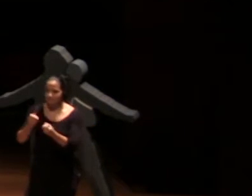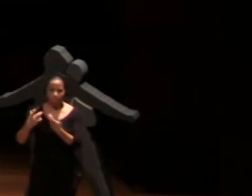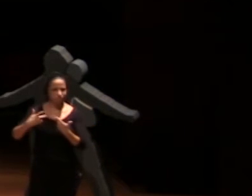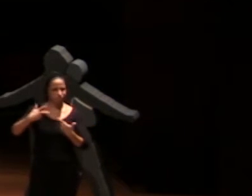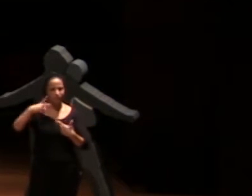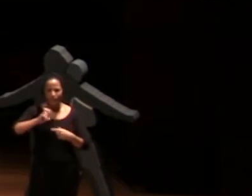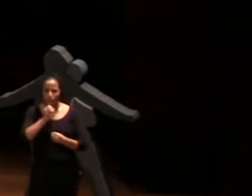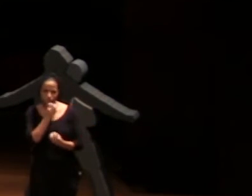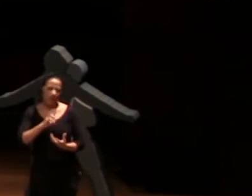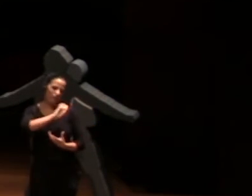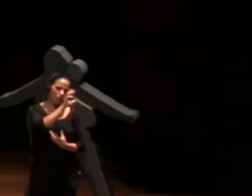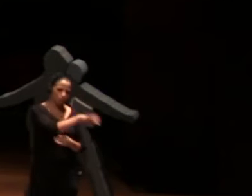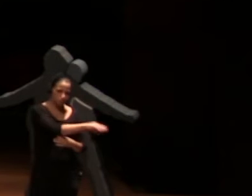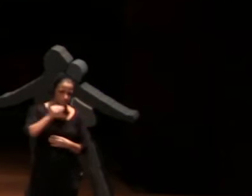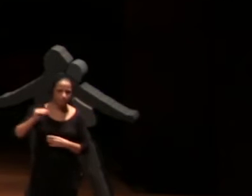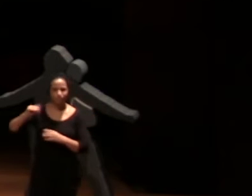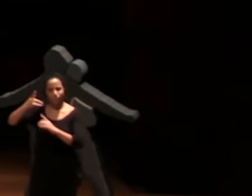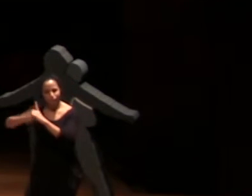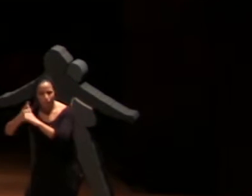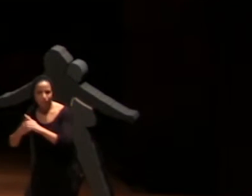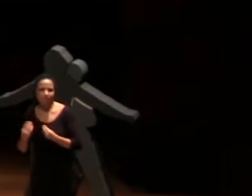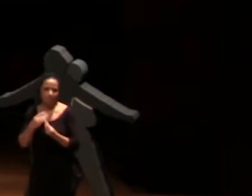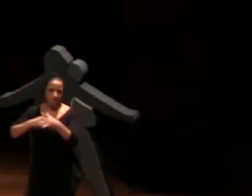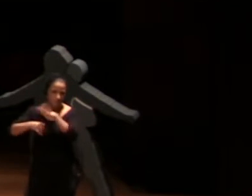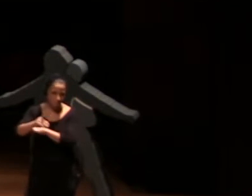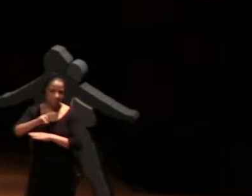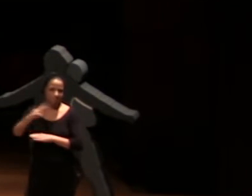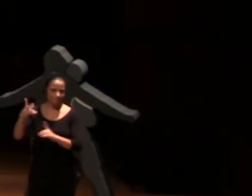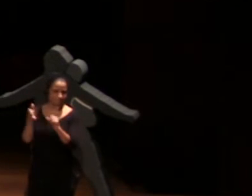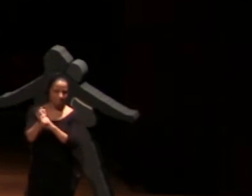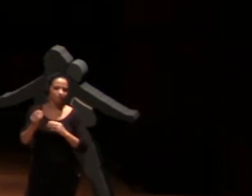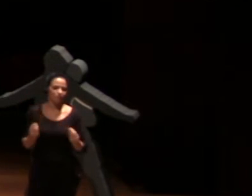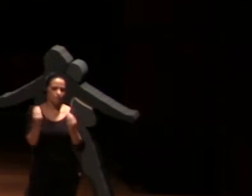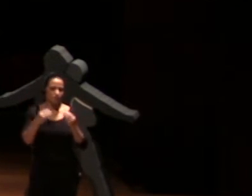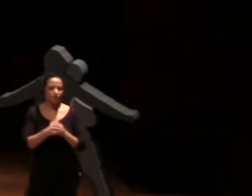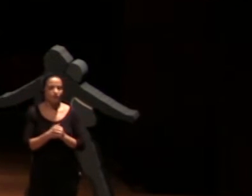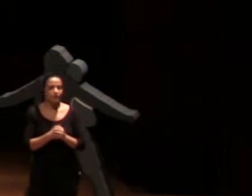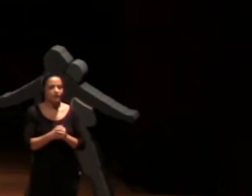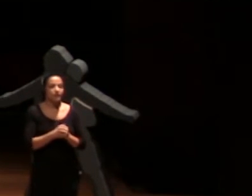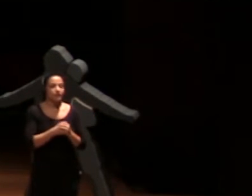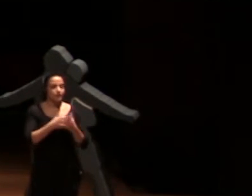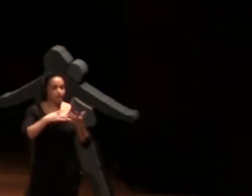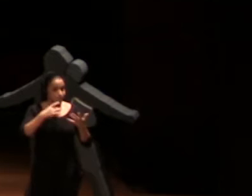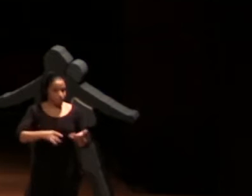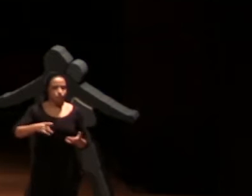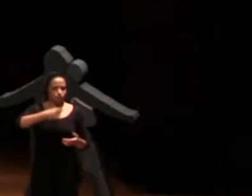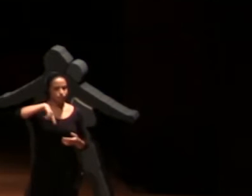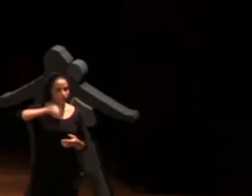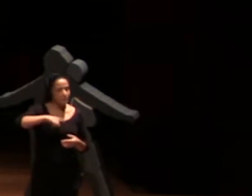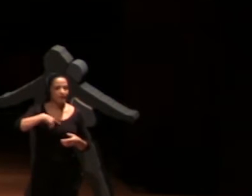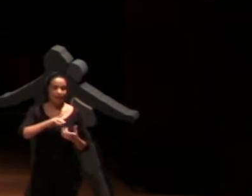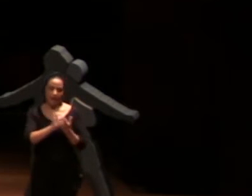que traslucieran en las guías de práctica clínica. Tal vez luego, por un efecto péndulo de justo lo contrario, nos pasamos a la